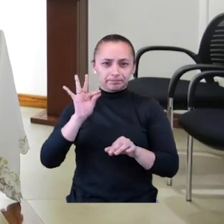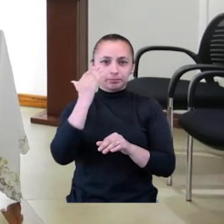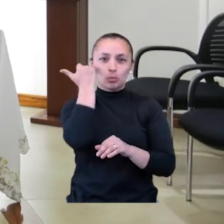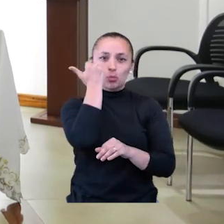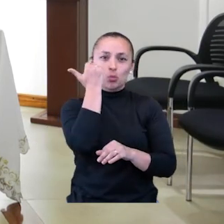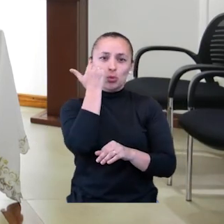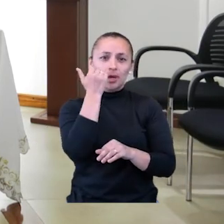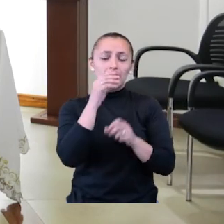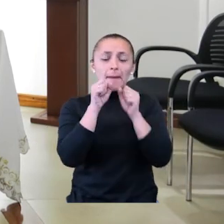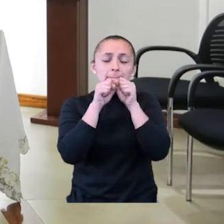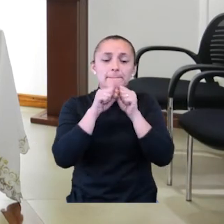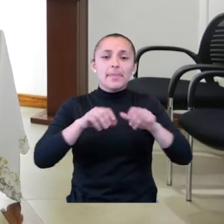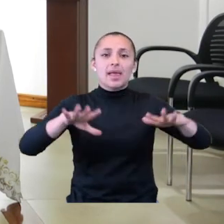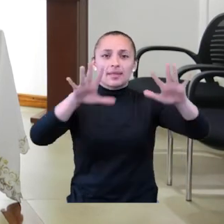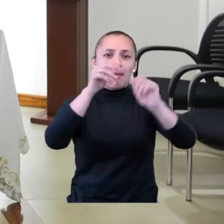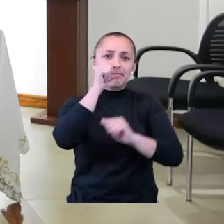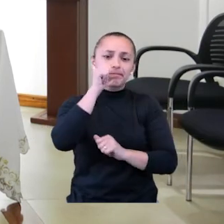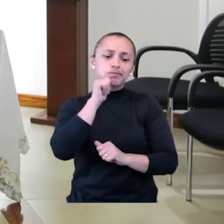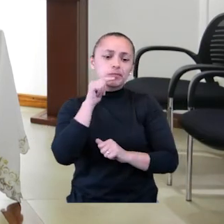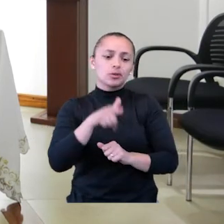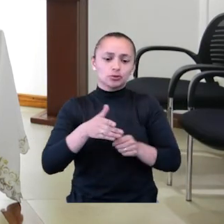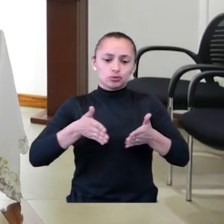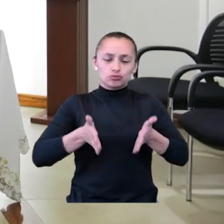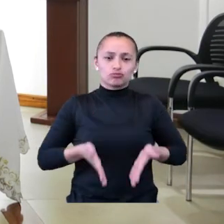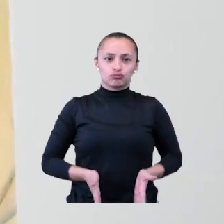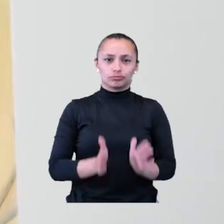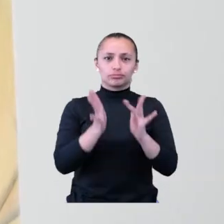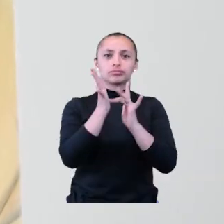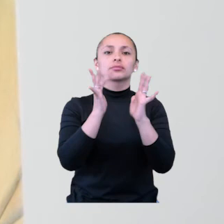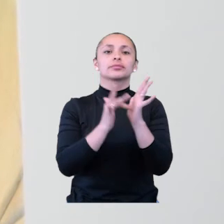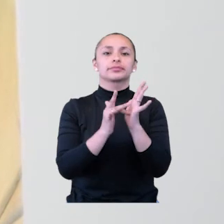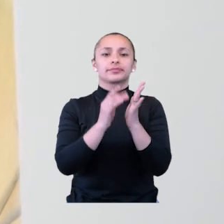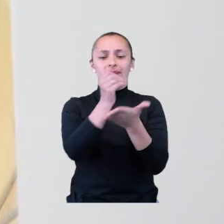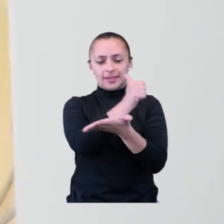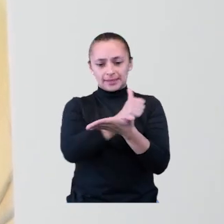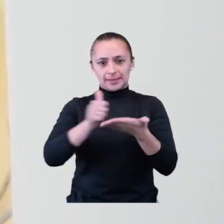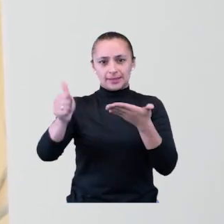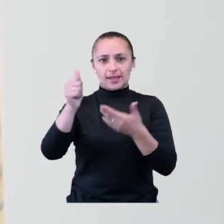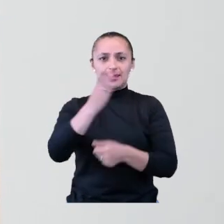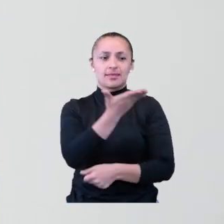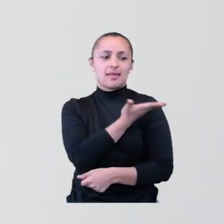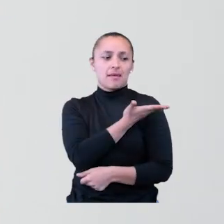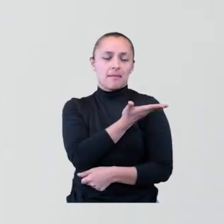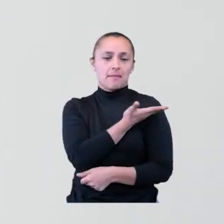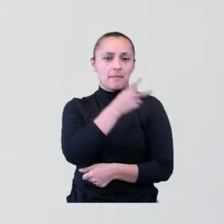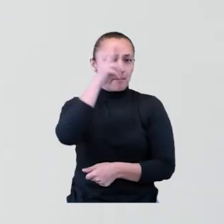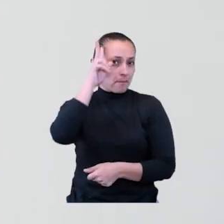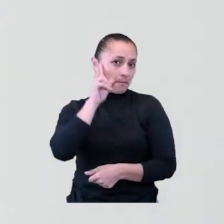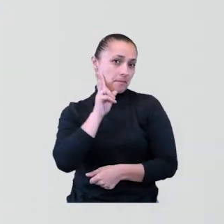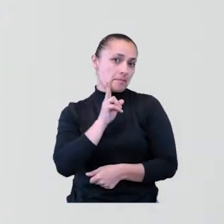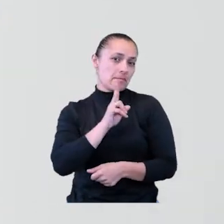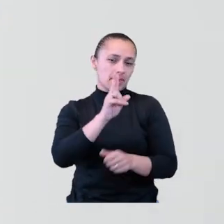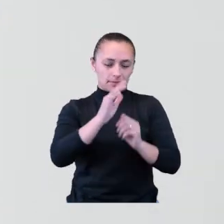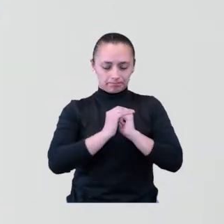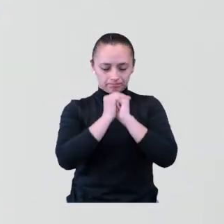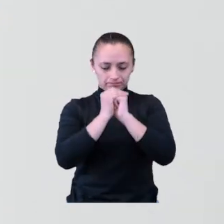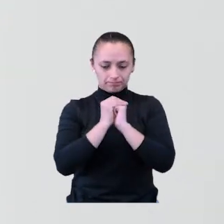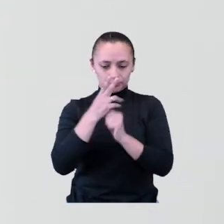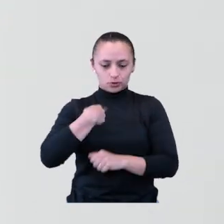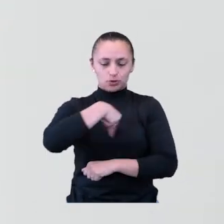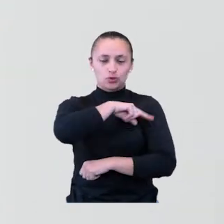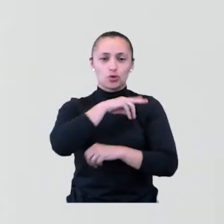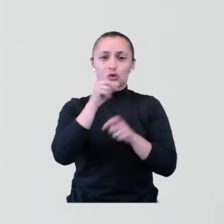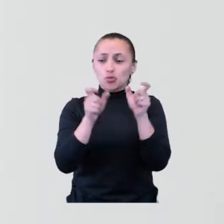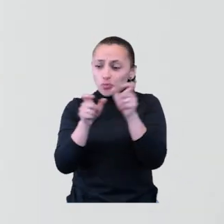y bendito es el fruto de tu vientre jesús santa maría madre de dios ruega por nosotros los